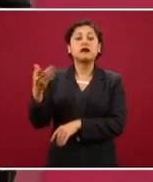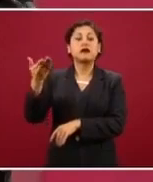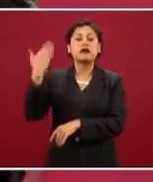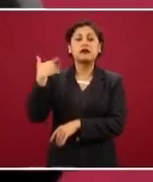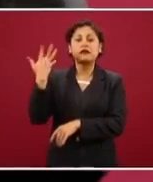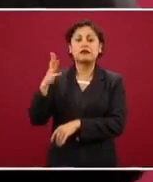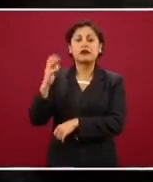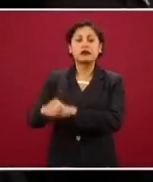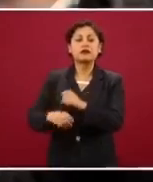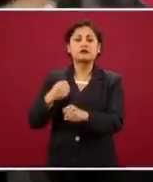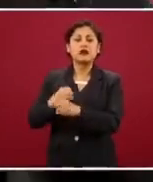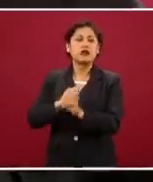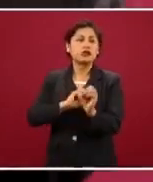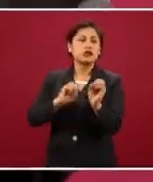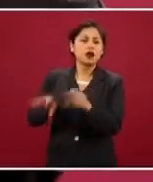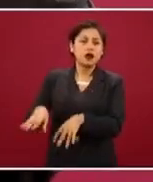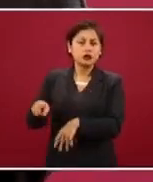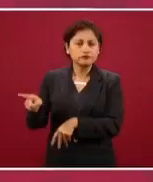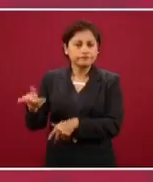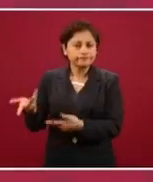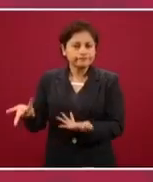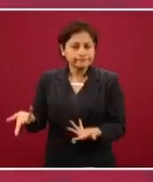Ahí está